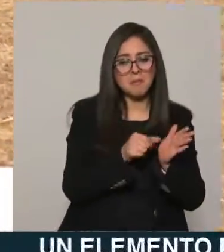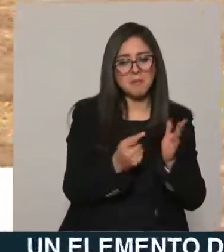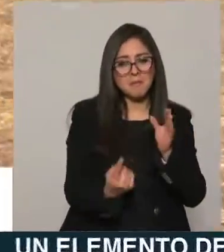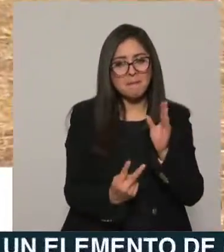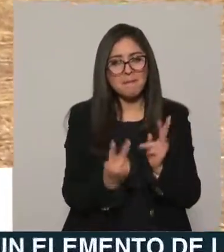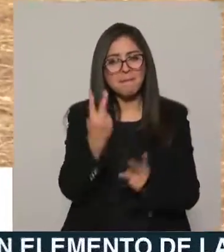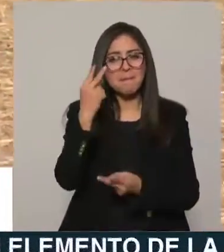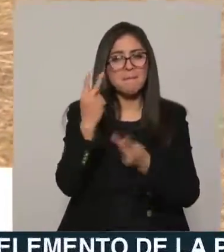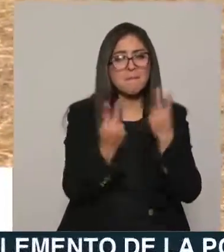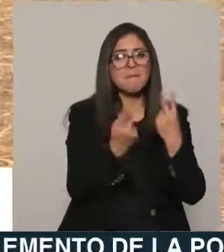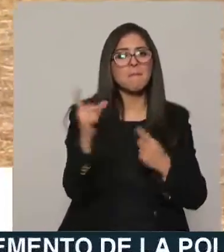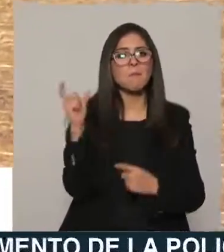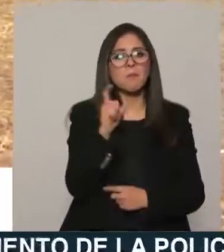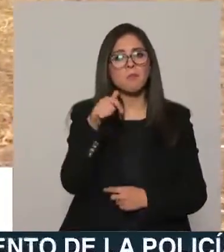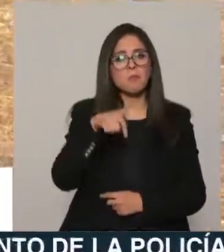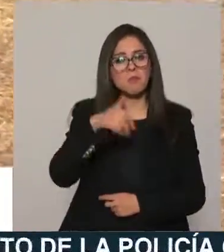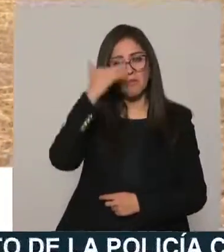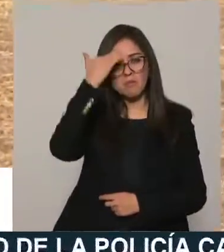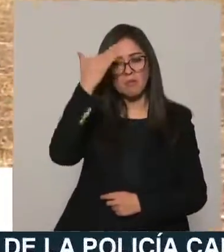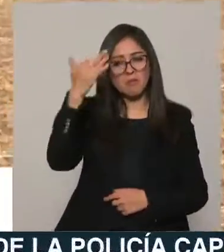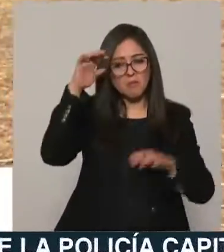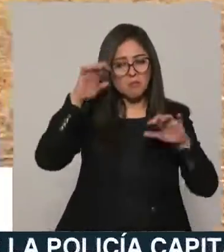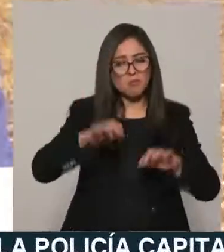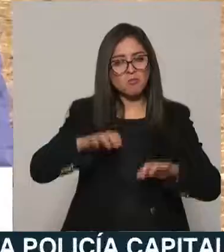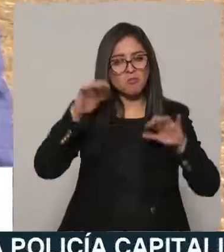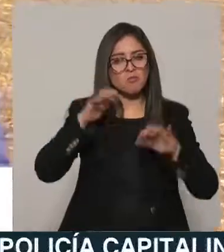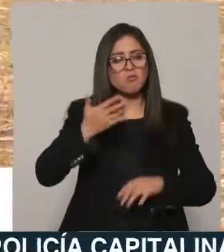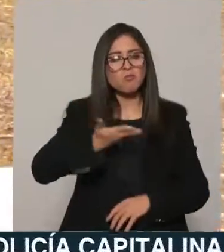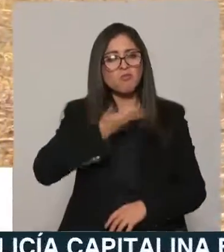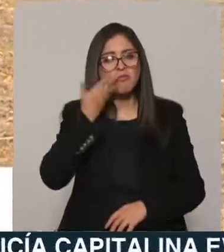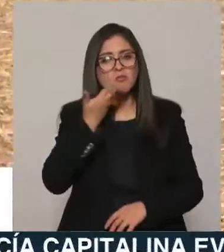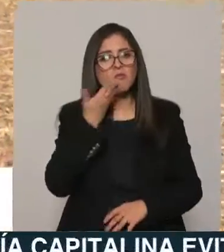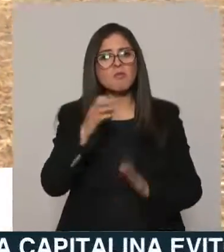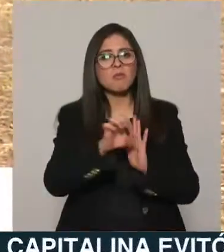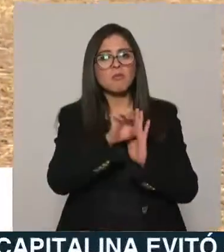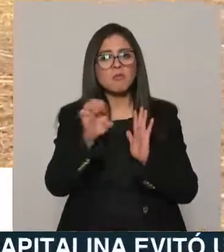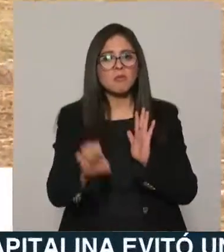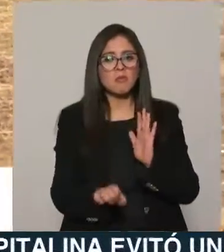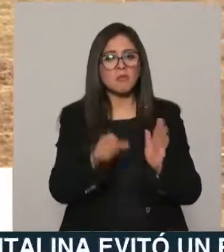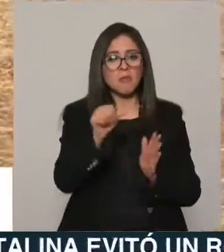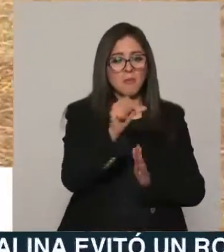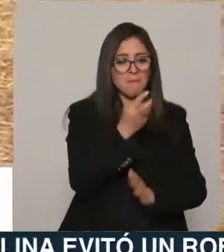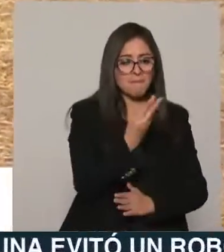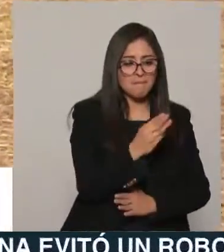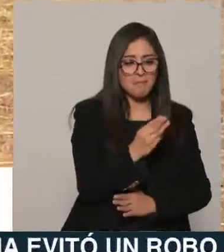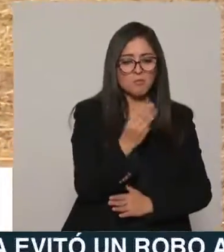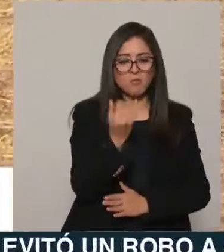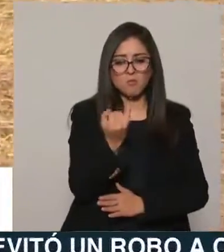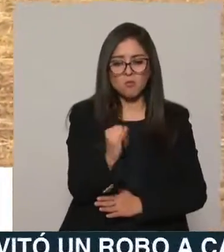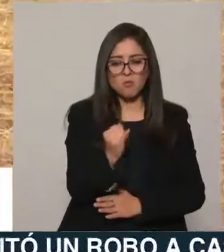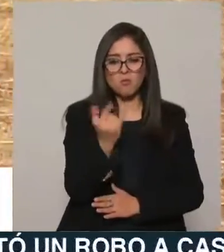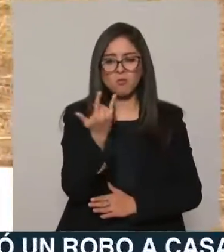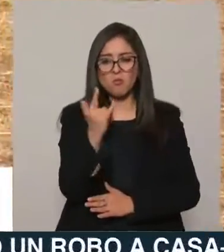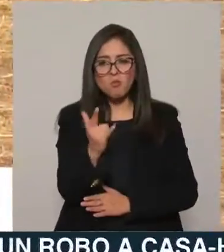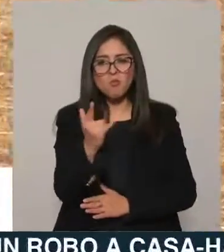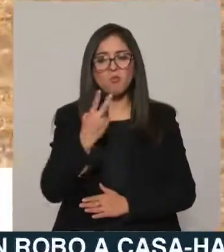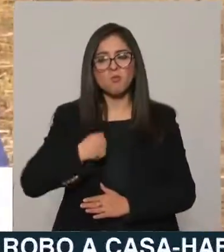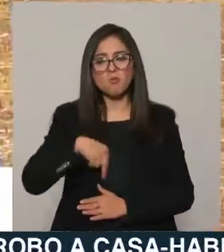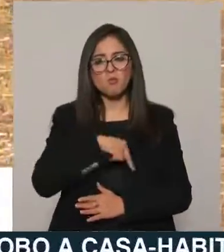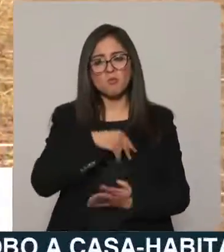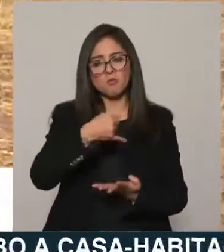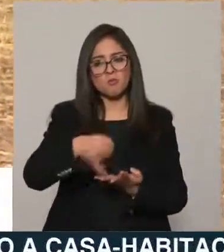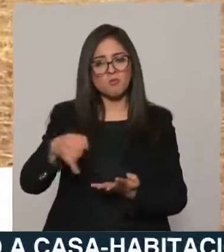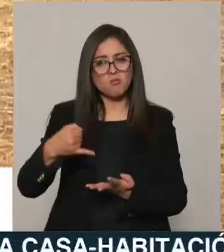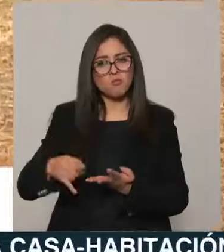son en la época de lluvias. Desde mayo, junio, julio son los meses donde nosotros reforestamos, pero también